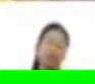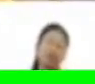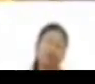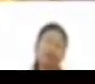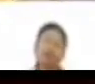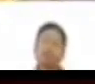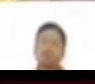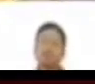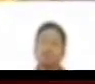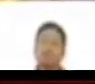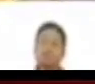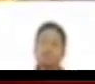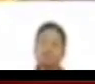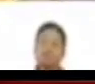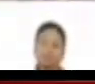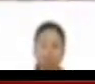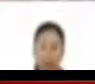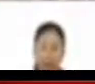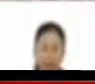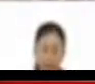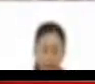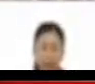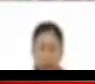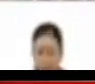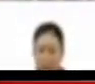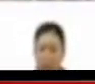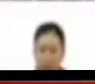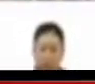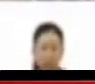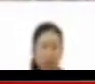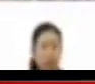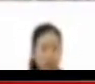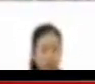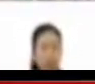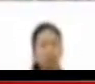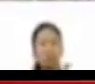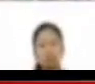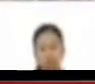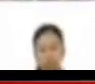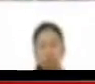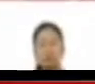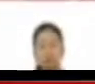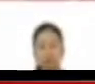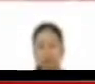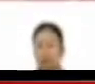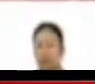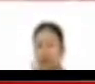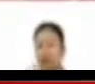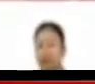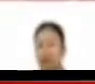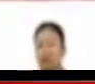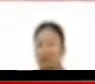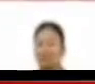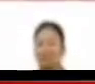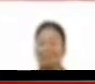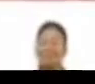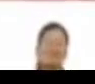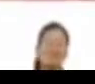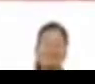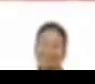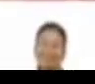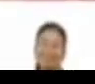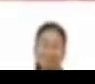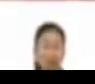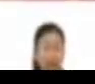Aquí en Iztacalco puro amor. La